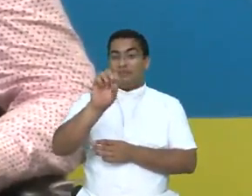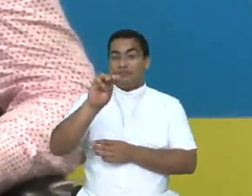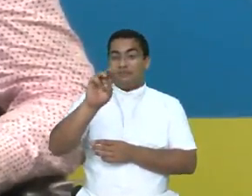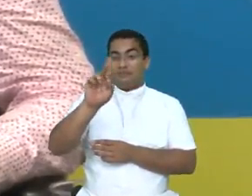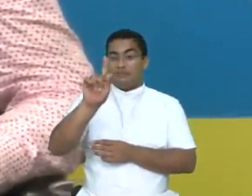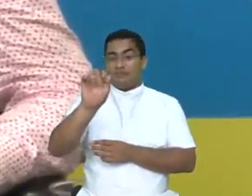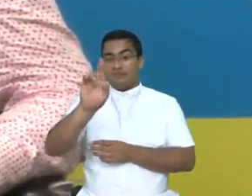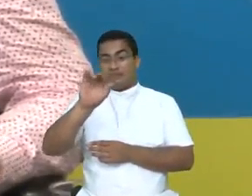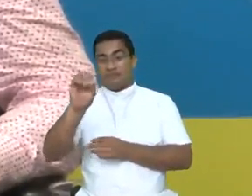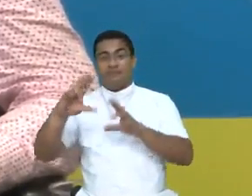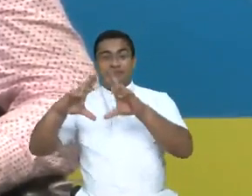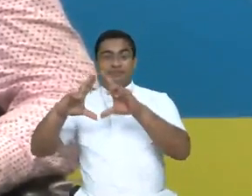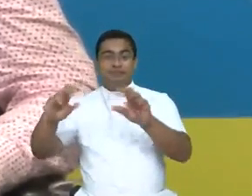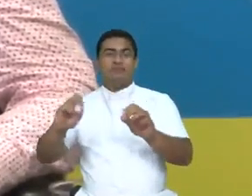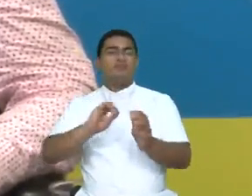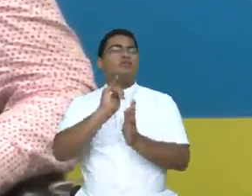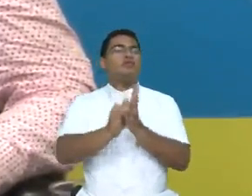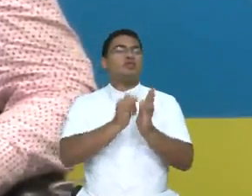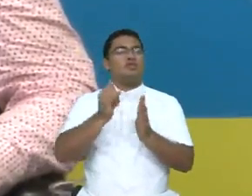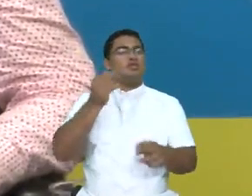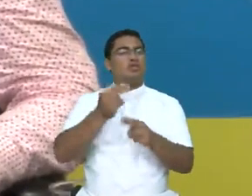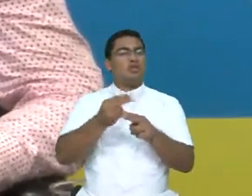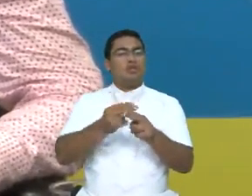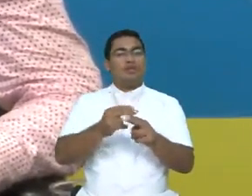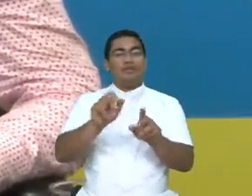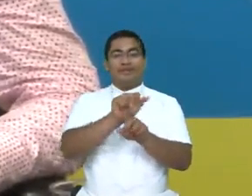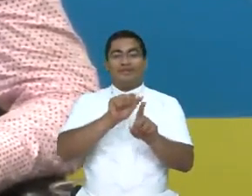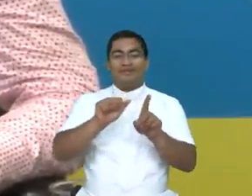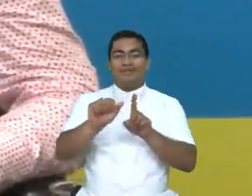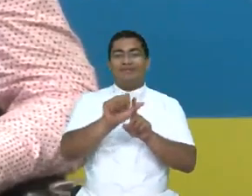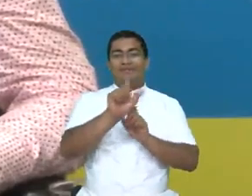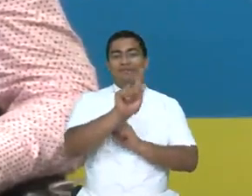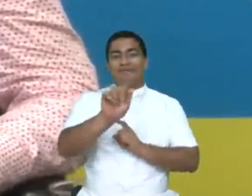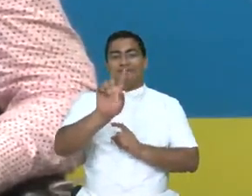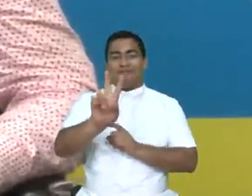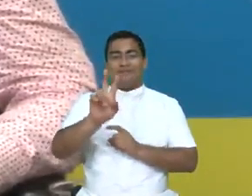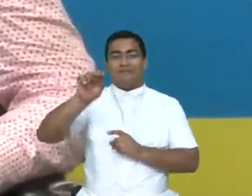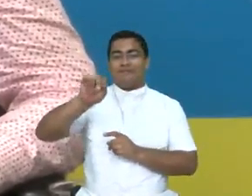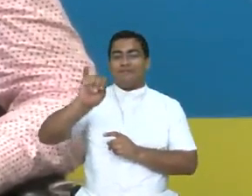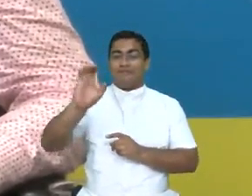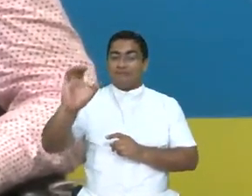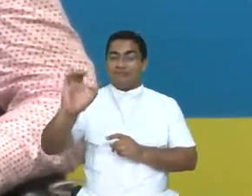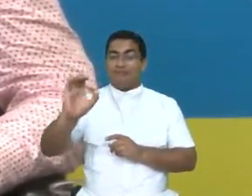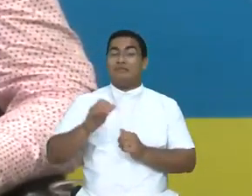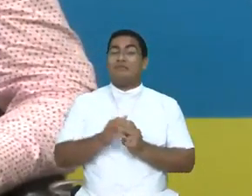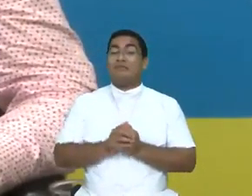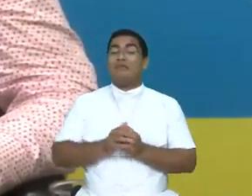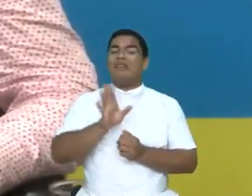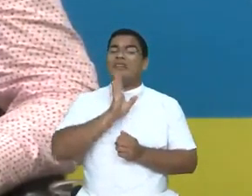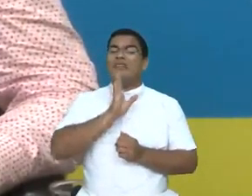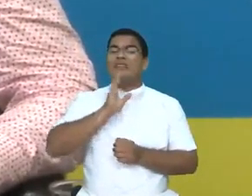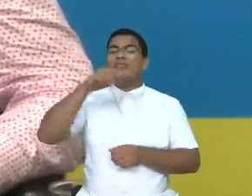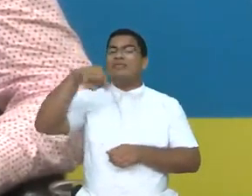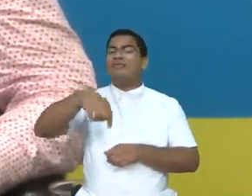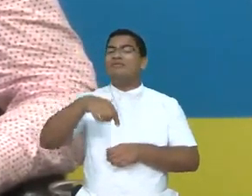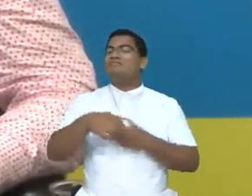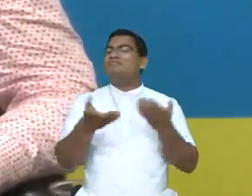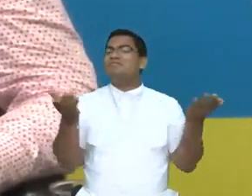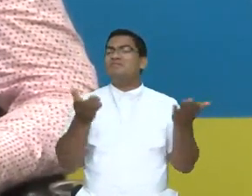de YouTube, en YouTube aparecemos como Asamblea TV NIC. El día de hoy estamos hablando sobre